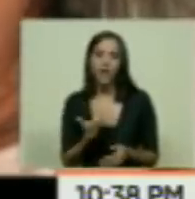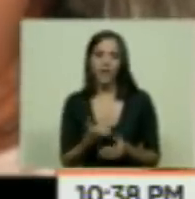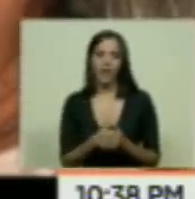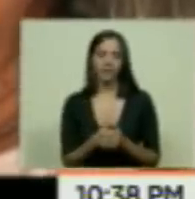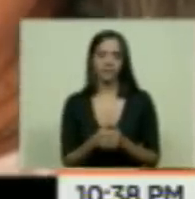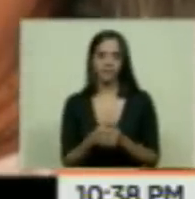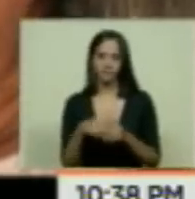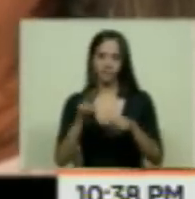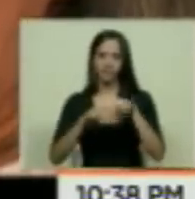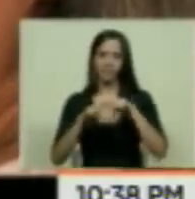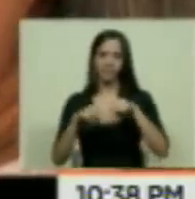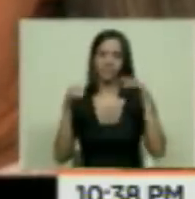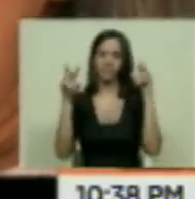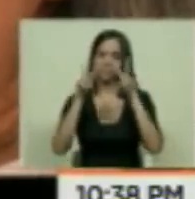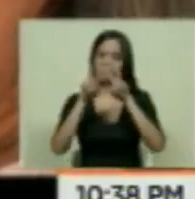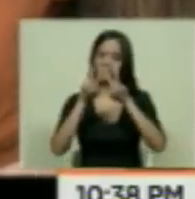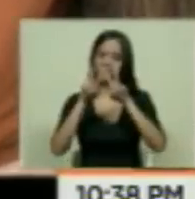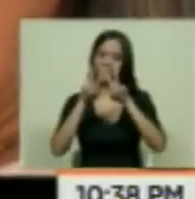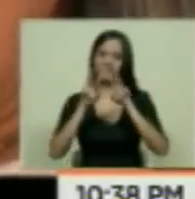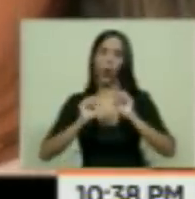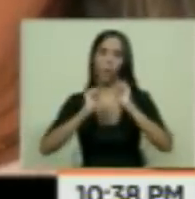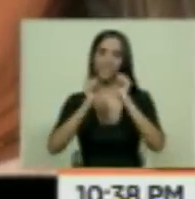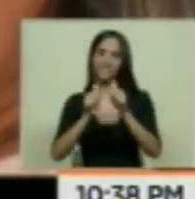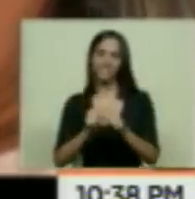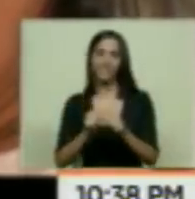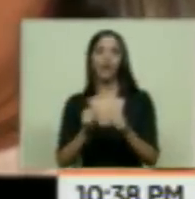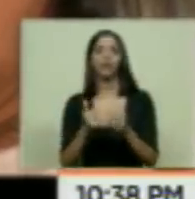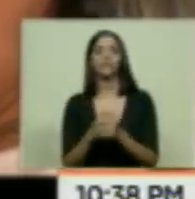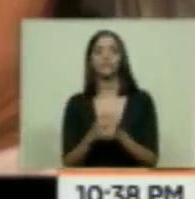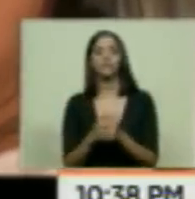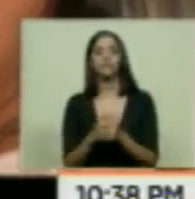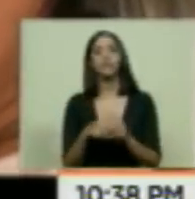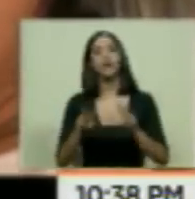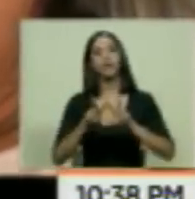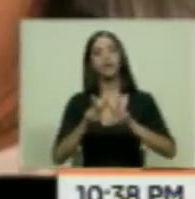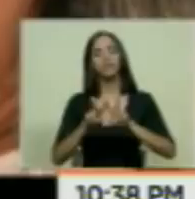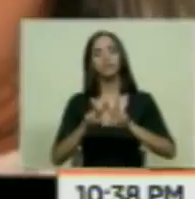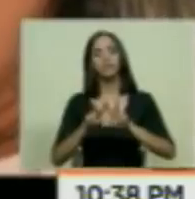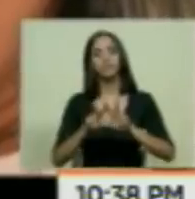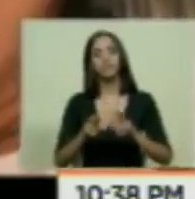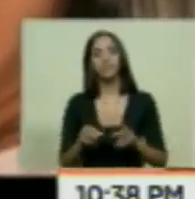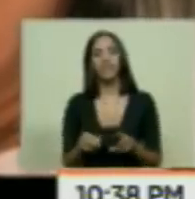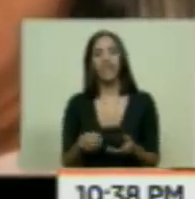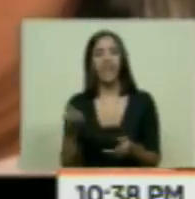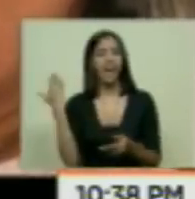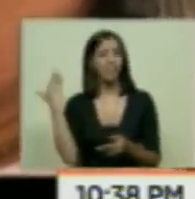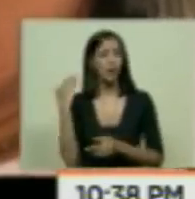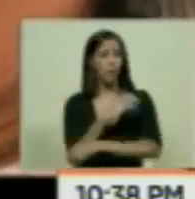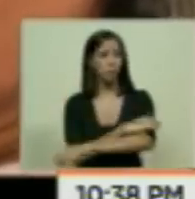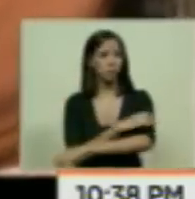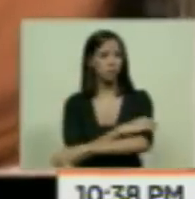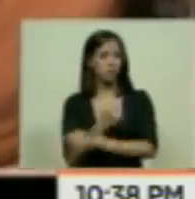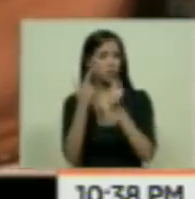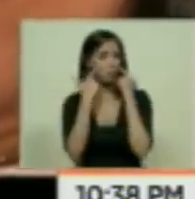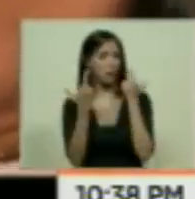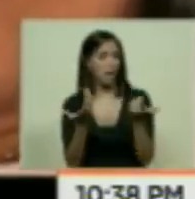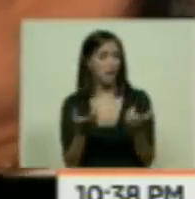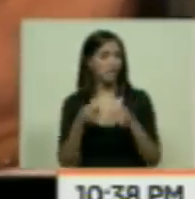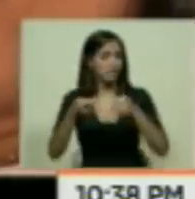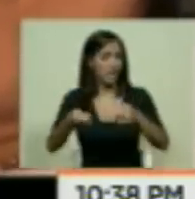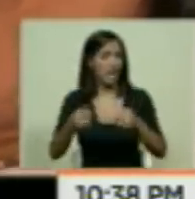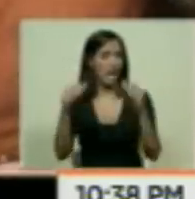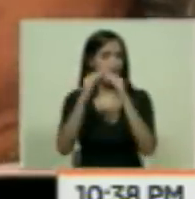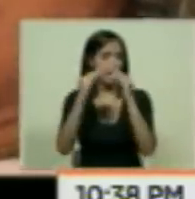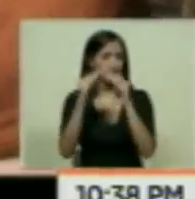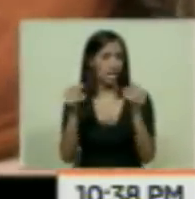fabricar viviendas, se comenzara la gran misión Vivienda Venezuela. ¿En la Cuarta República se veía este tipo de entrega de vivienda de